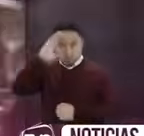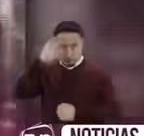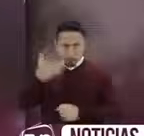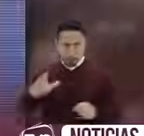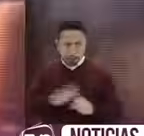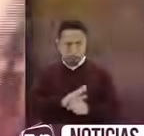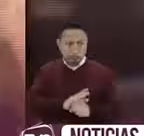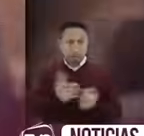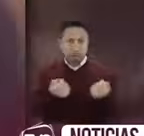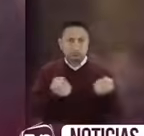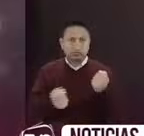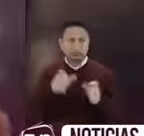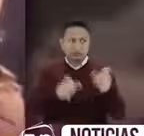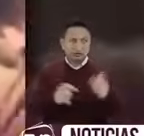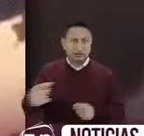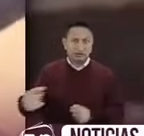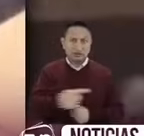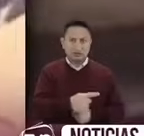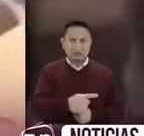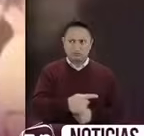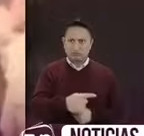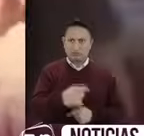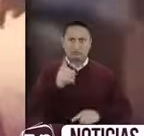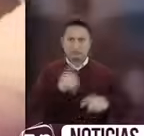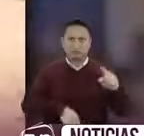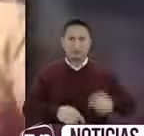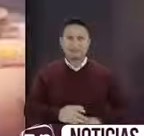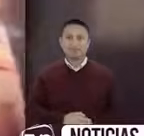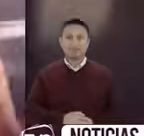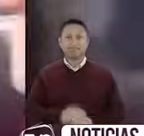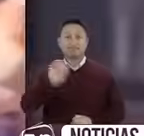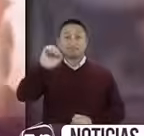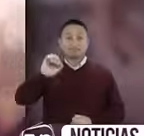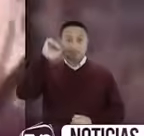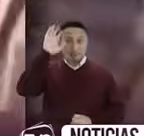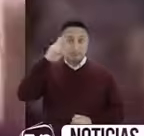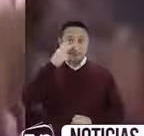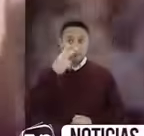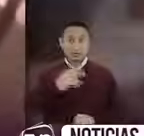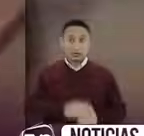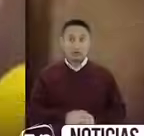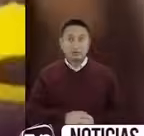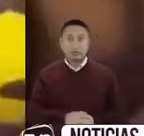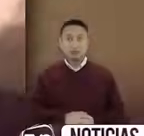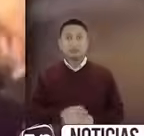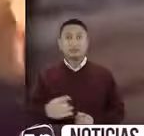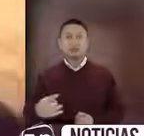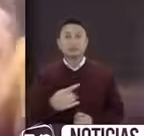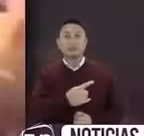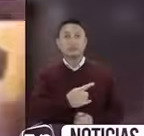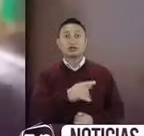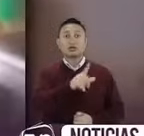la algarabía de los visitantes. Varios videos en redes sociales se viralizaron la noche del lunes.